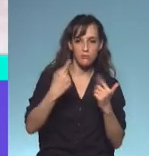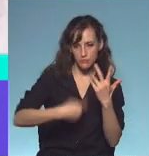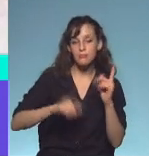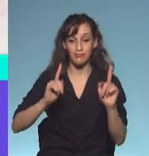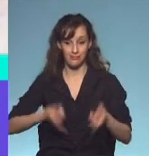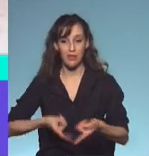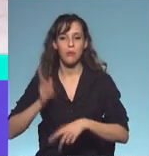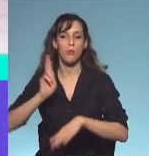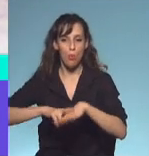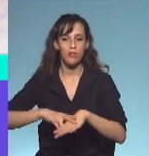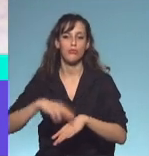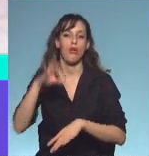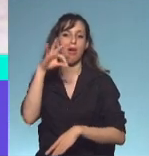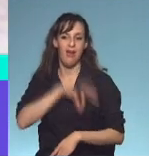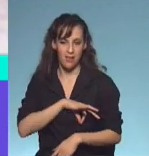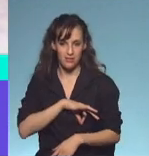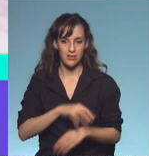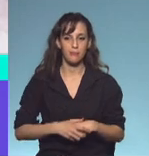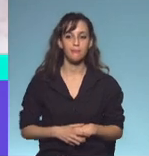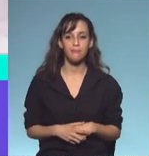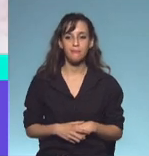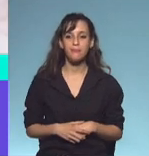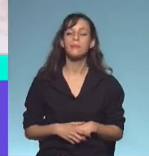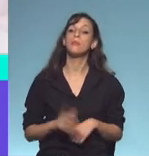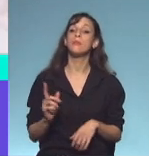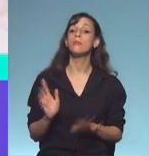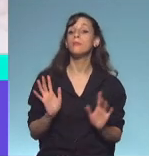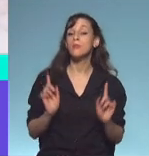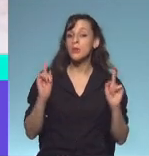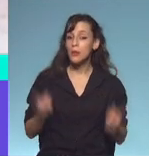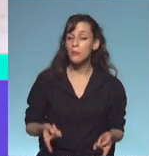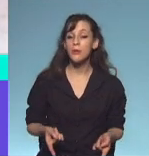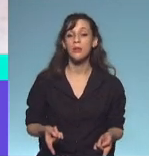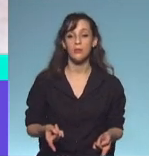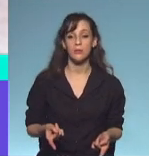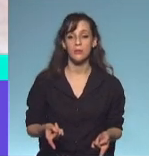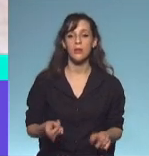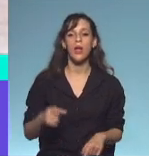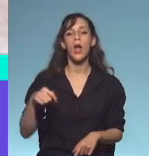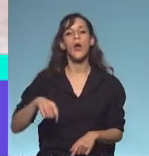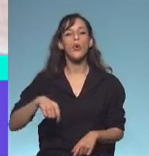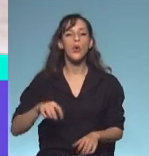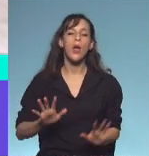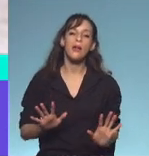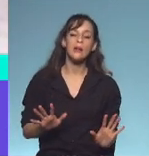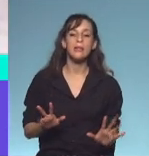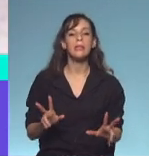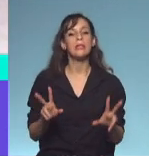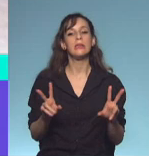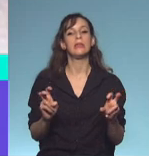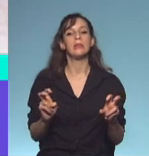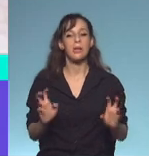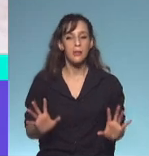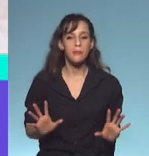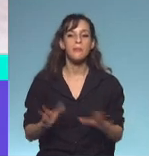lado, nosotros es conocido que hemos tratado de aliviar, ¿sí?, lo que es el peso impositivo a través de lo que fue en